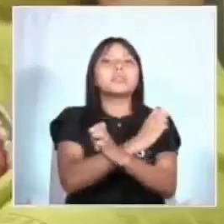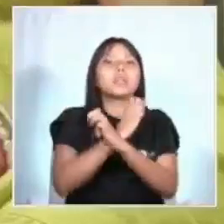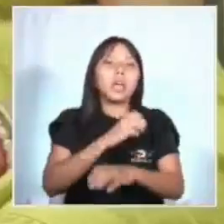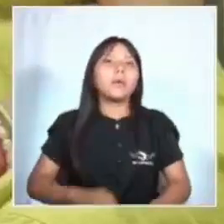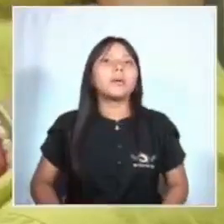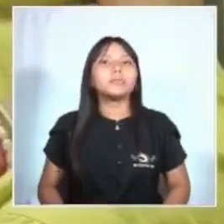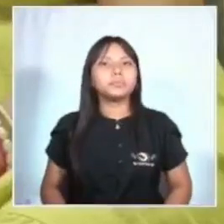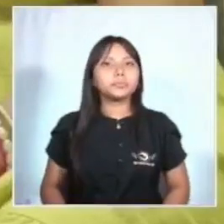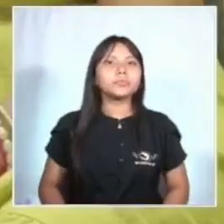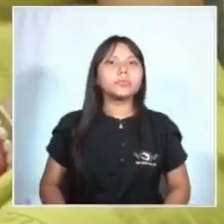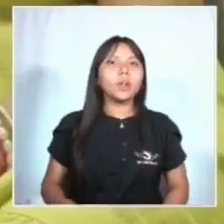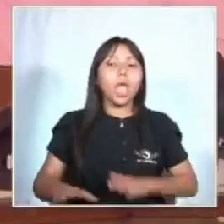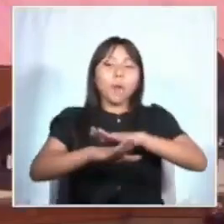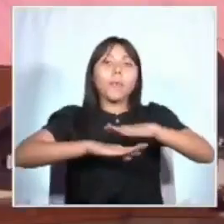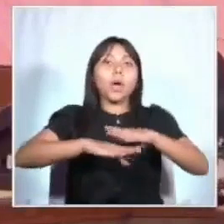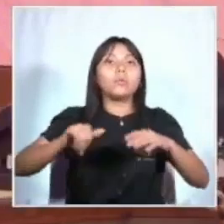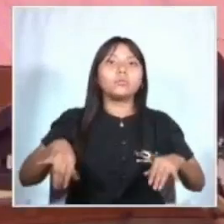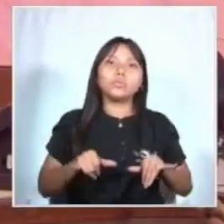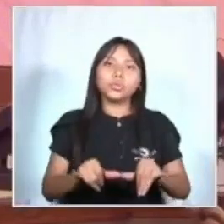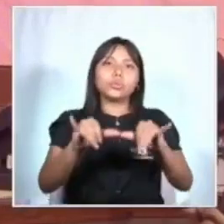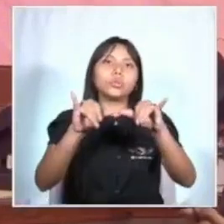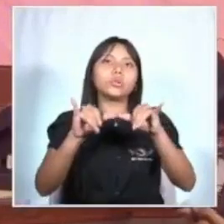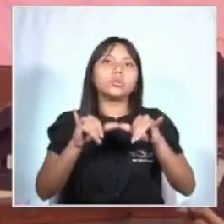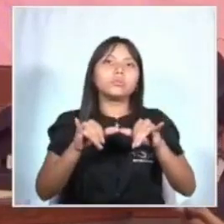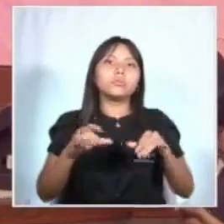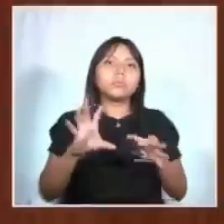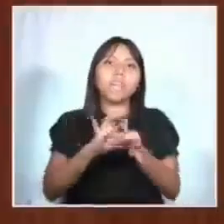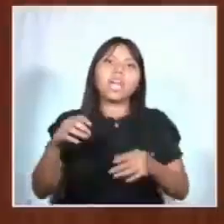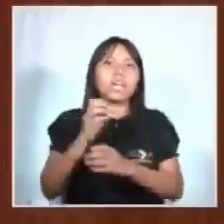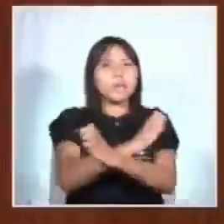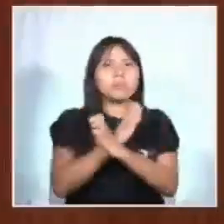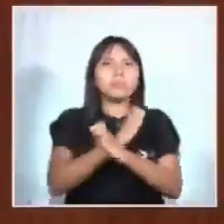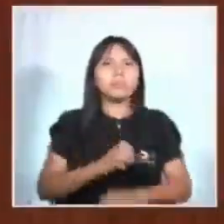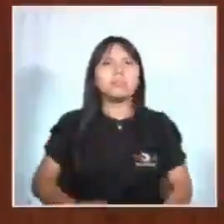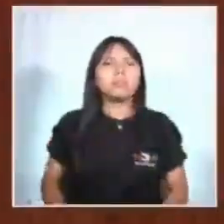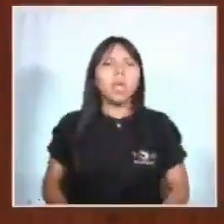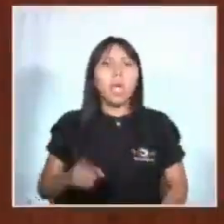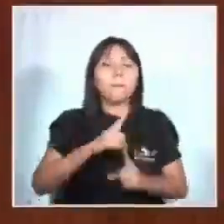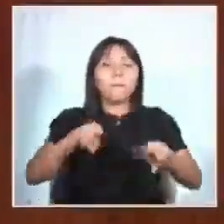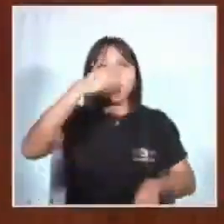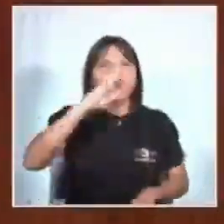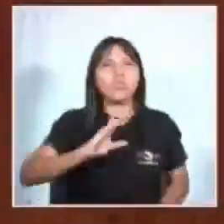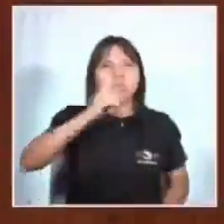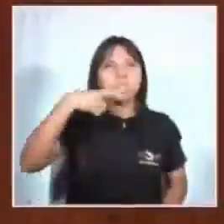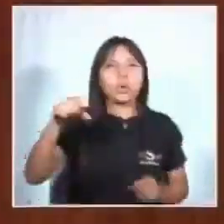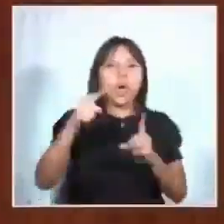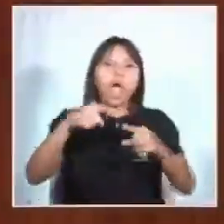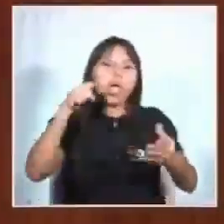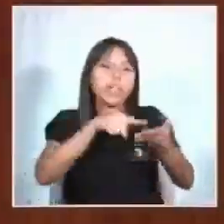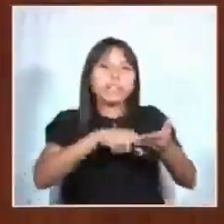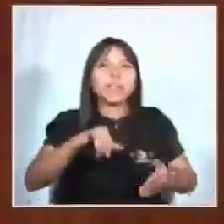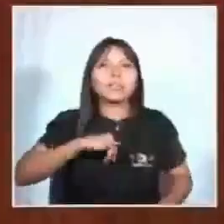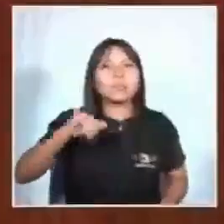inmigrante bajo un yugo opresor. Pero Dios dijo: a esa yo la levanto